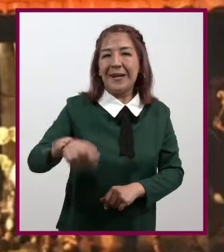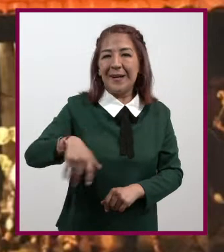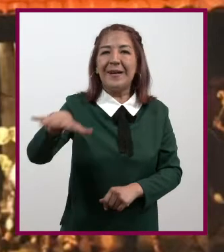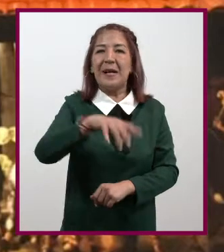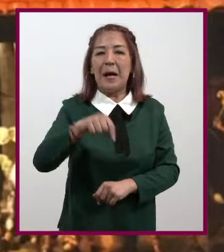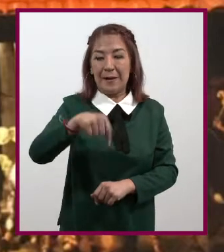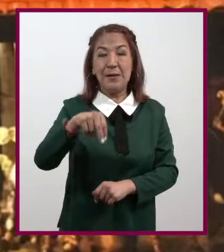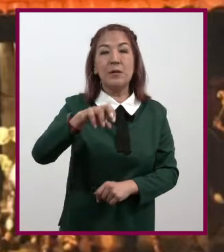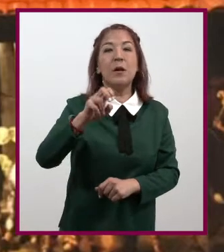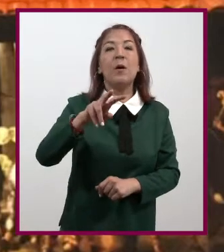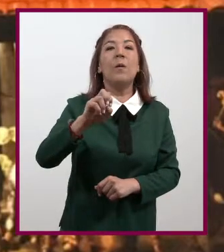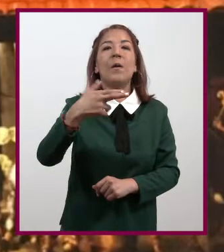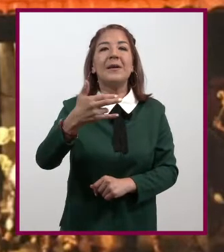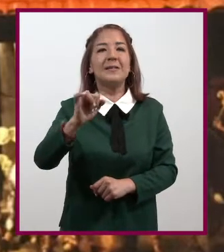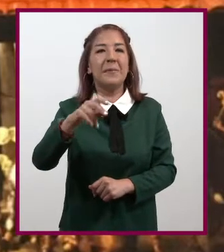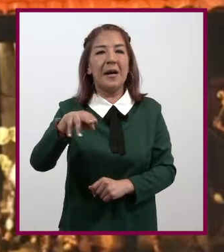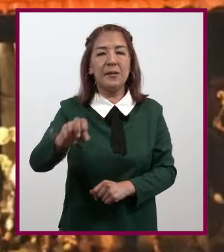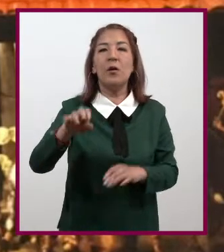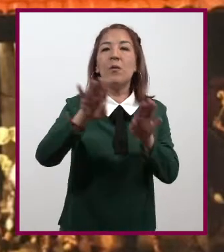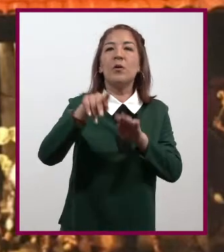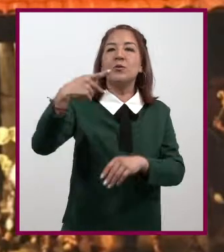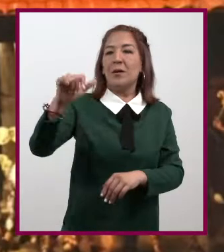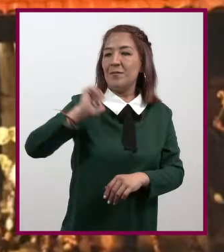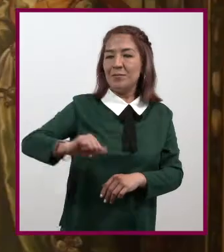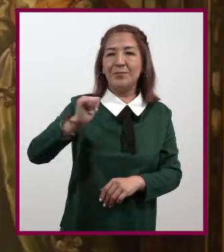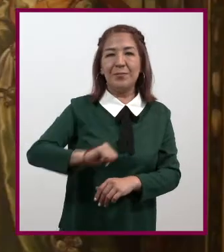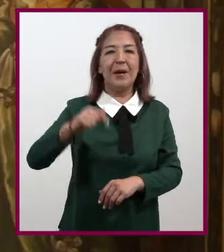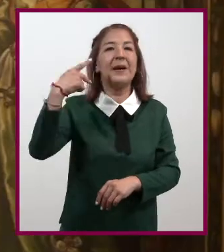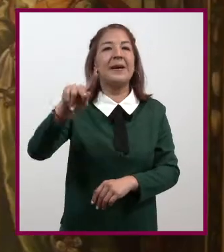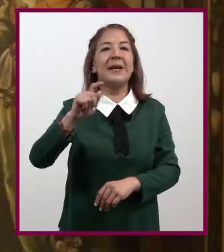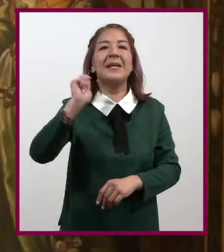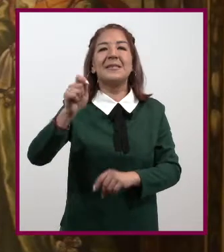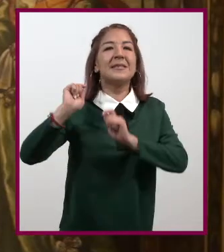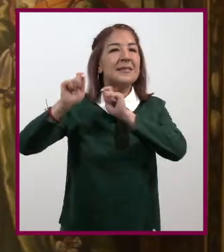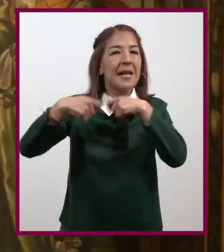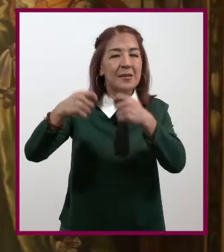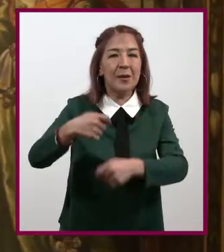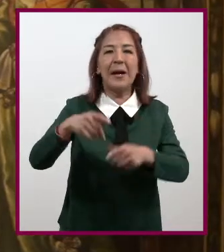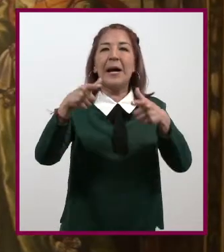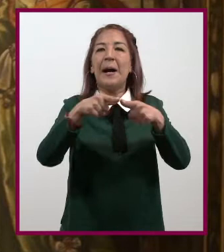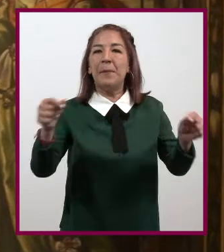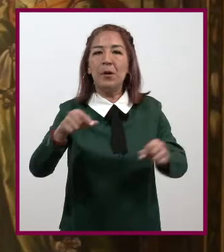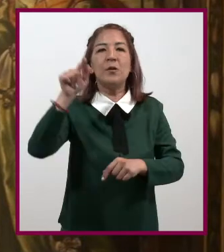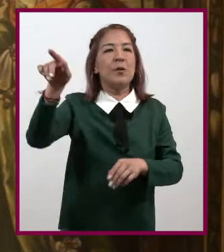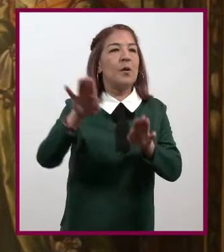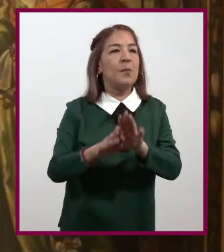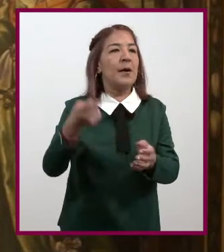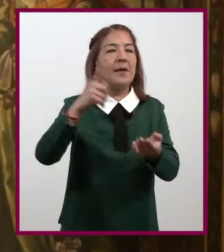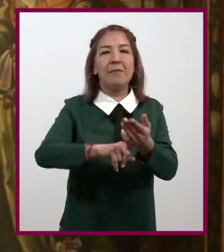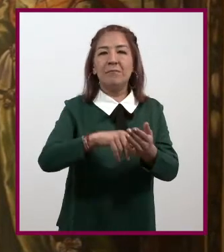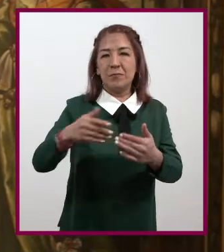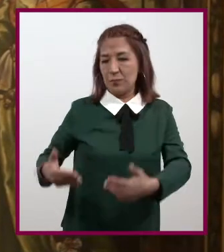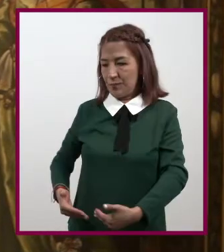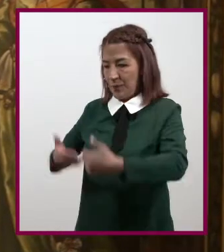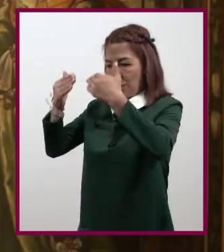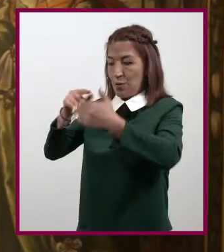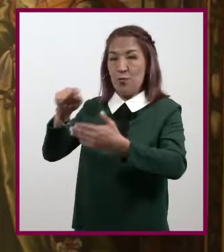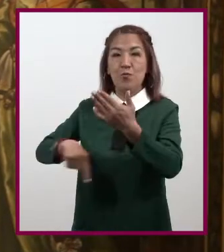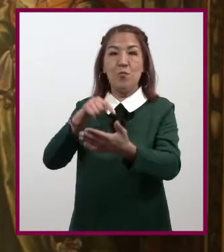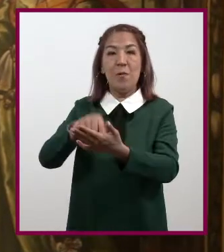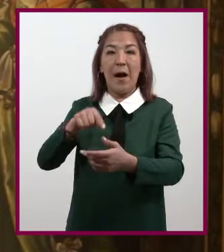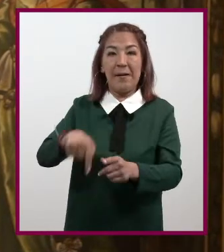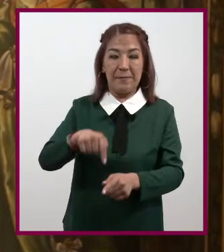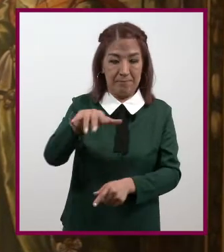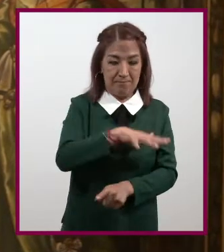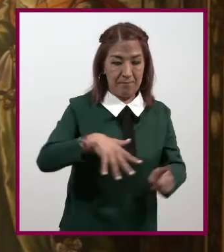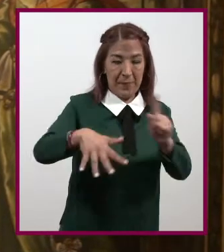como cualquier biombo de su tradición japonesa, el viento detenido, el biombe, para dividir el espacio público del privado. Estos